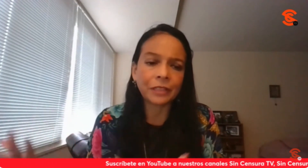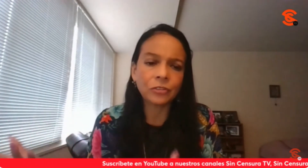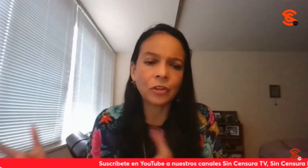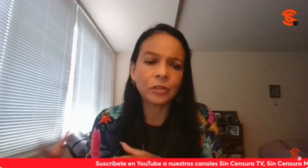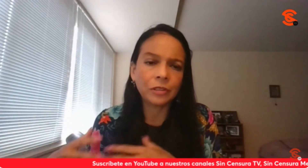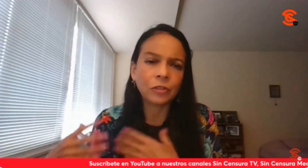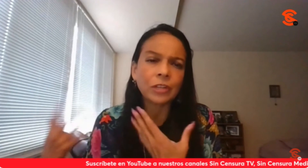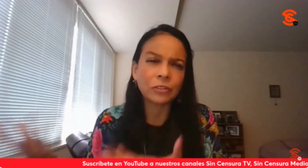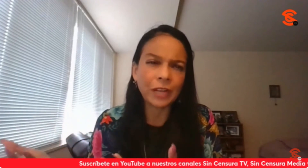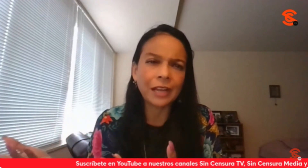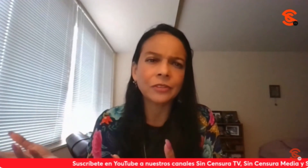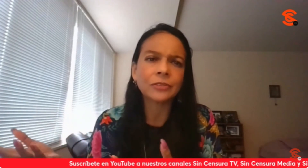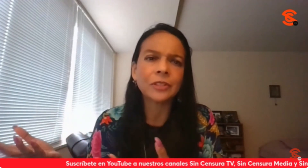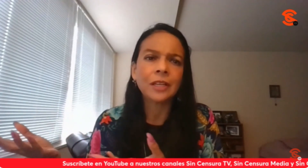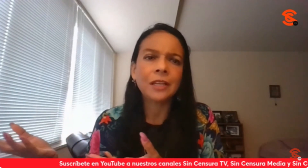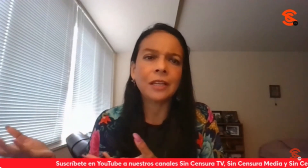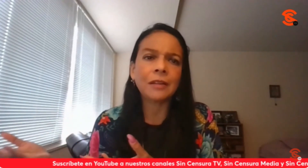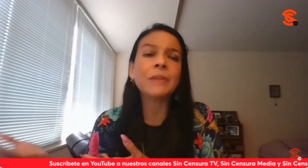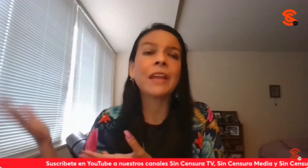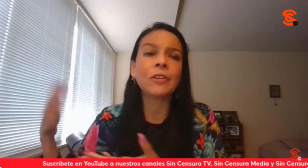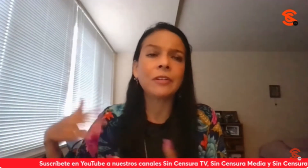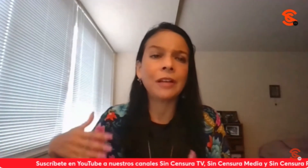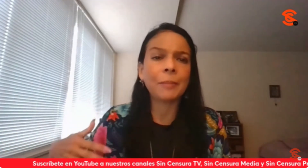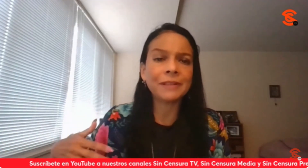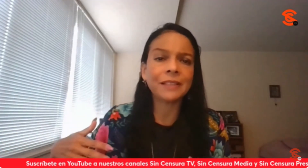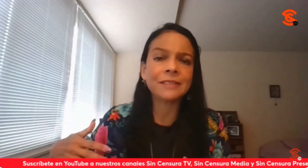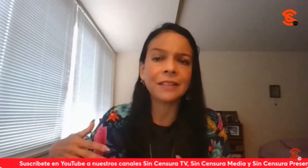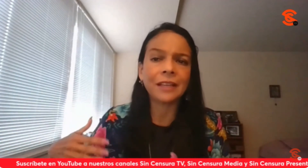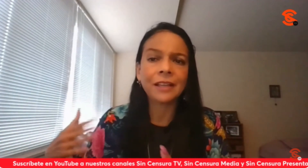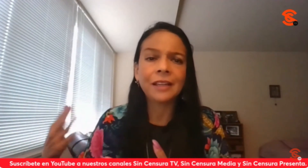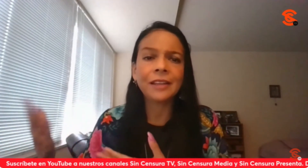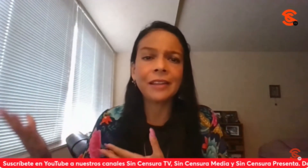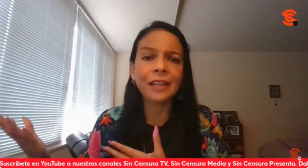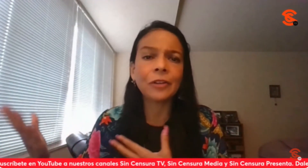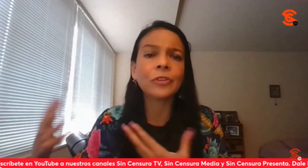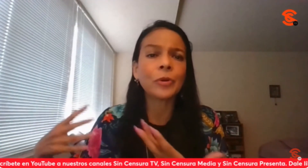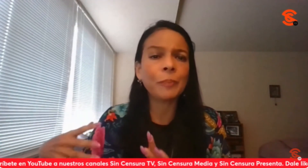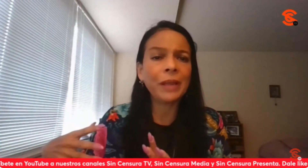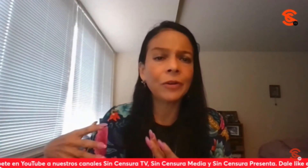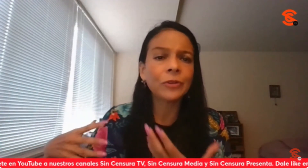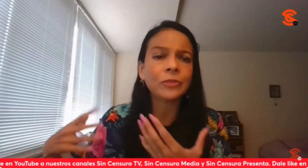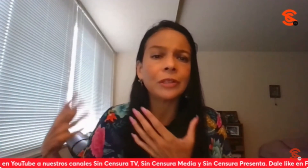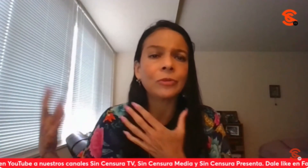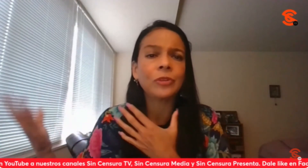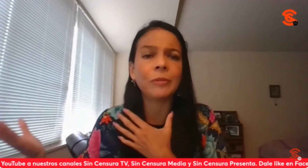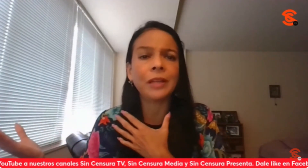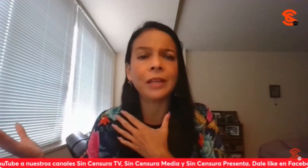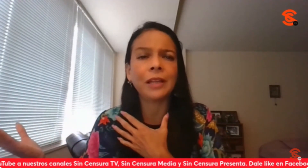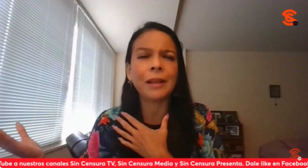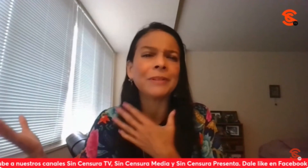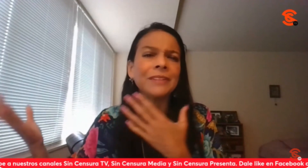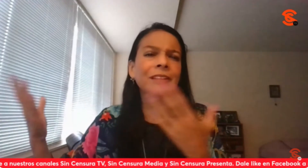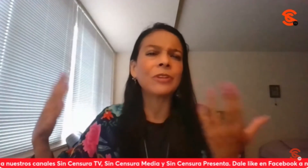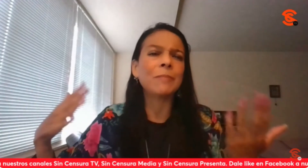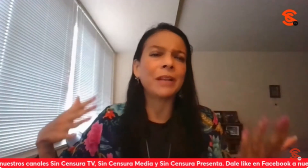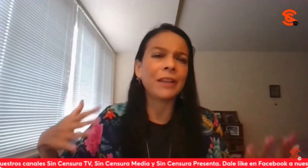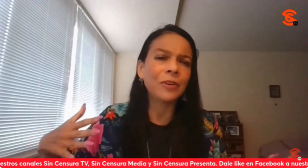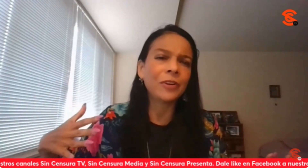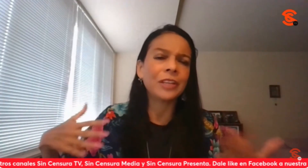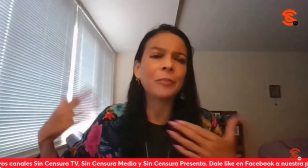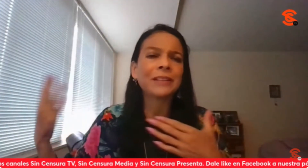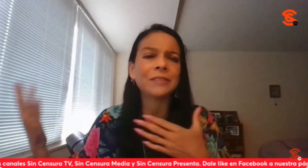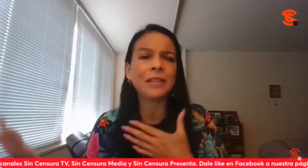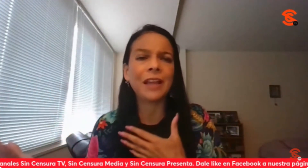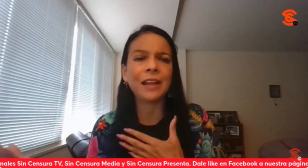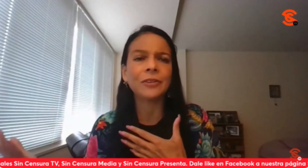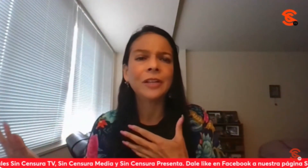la reacción, los reaccionarios. Pidieron la presencia de los europeos, inclusive la presencia de un emperador,